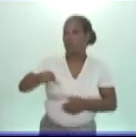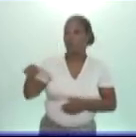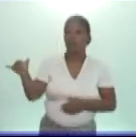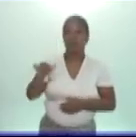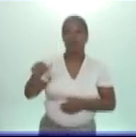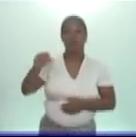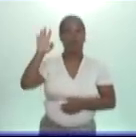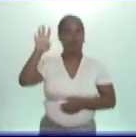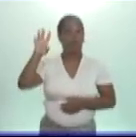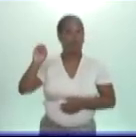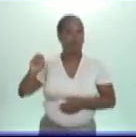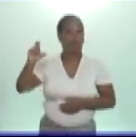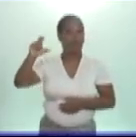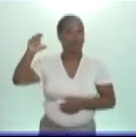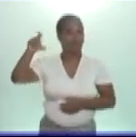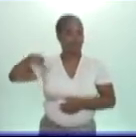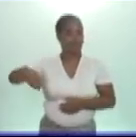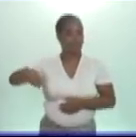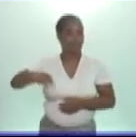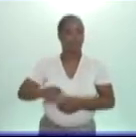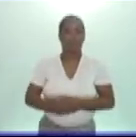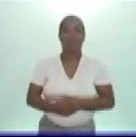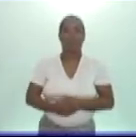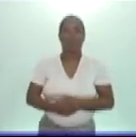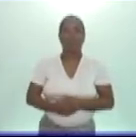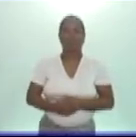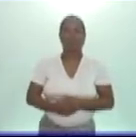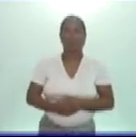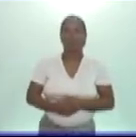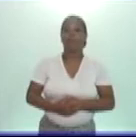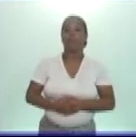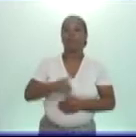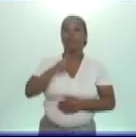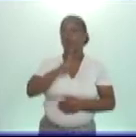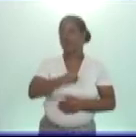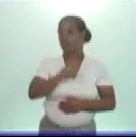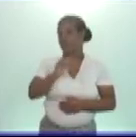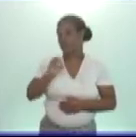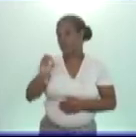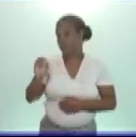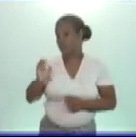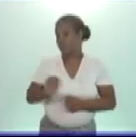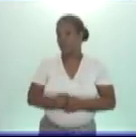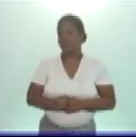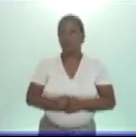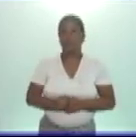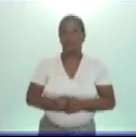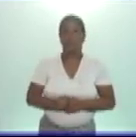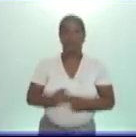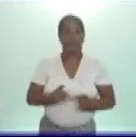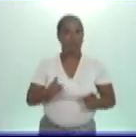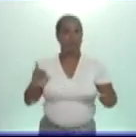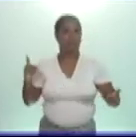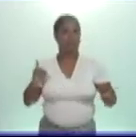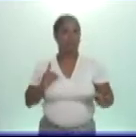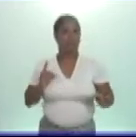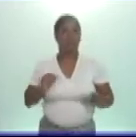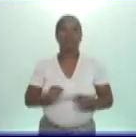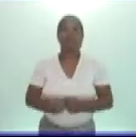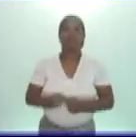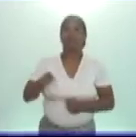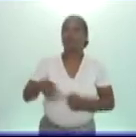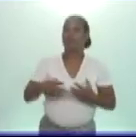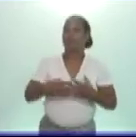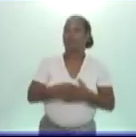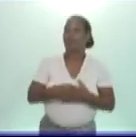bueno, está a una distancia de 100, vamos a decir distancia, o está en esa relación, y 4